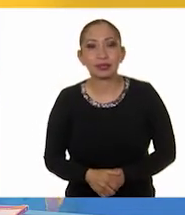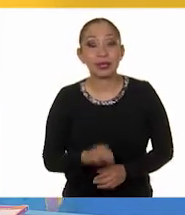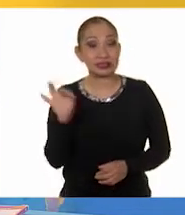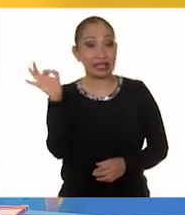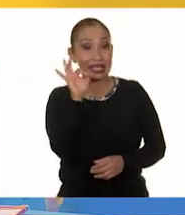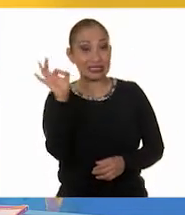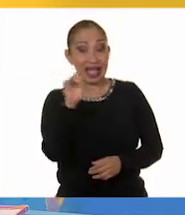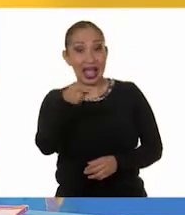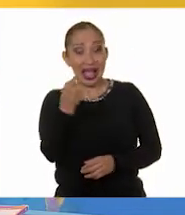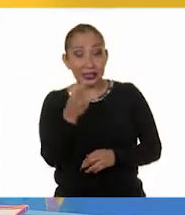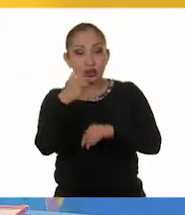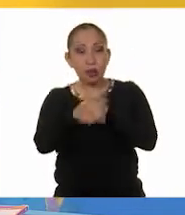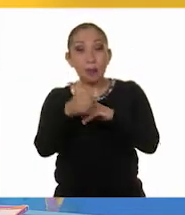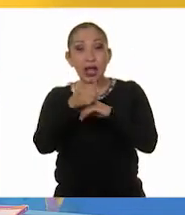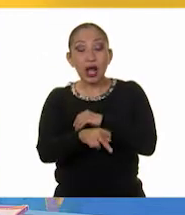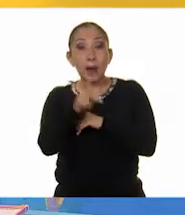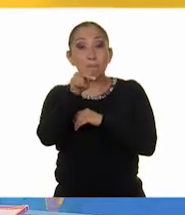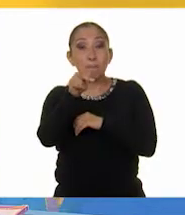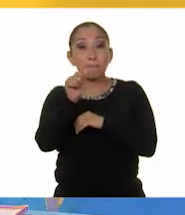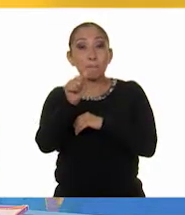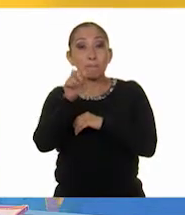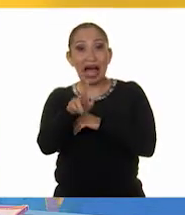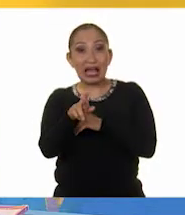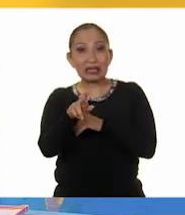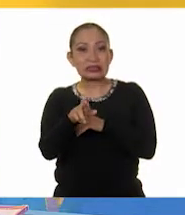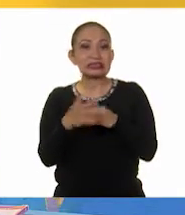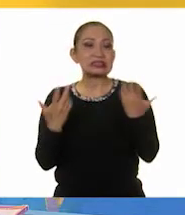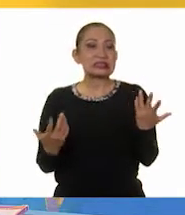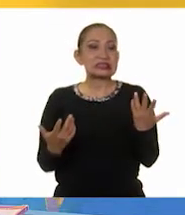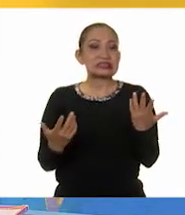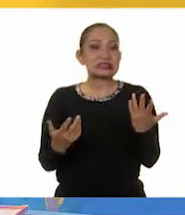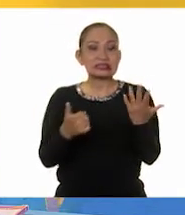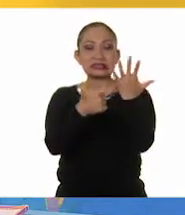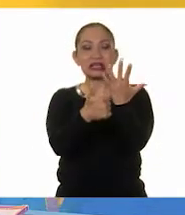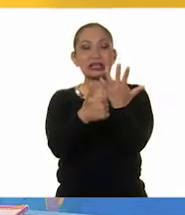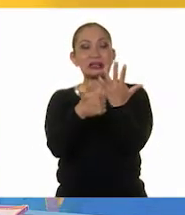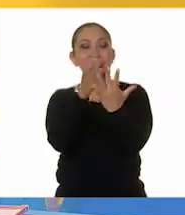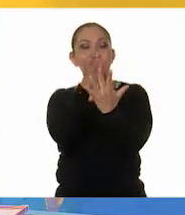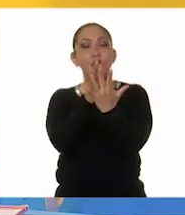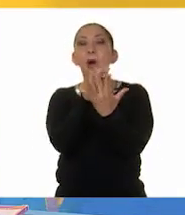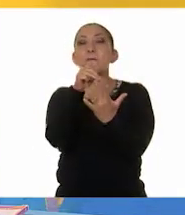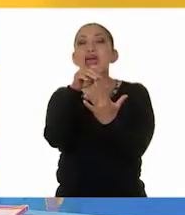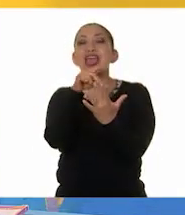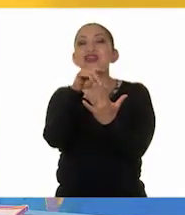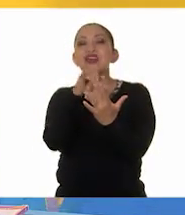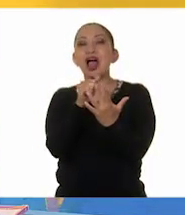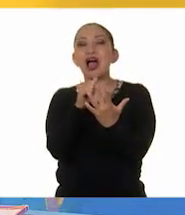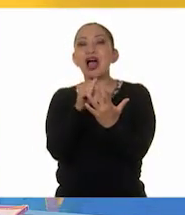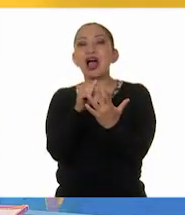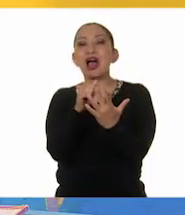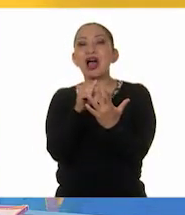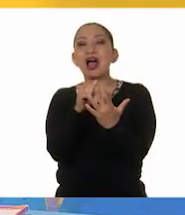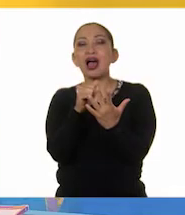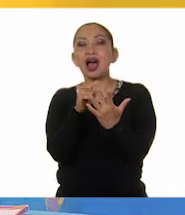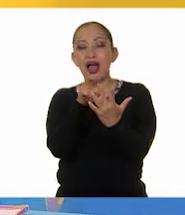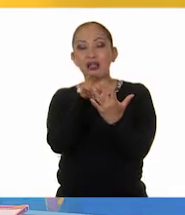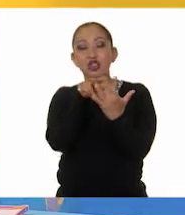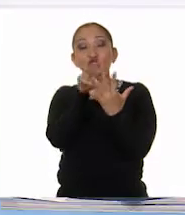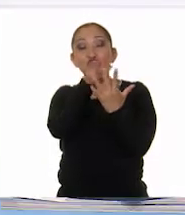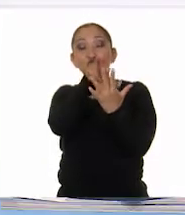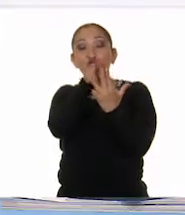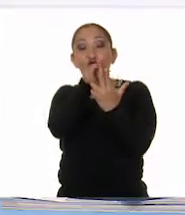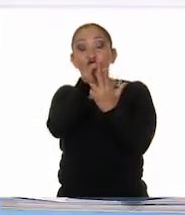si es un número par de datos, entonces debemos obtener la media aritmética de las dos posiciones